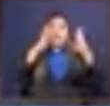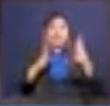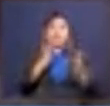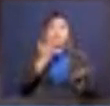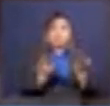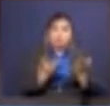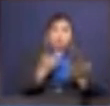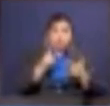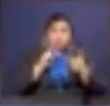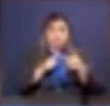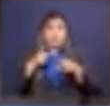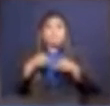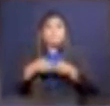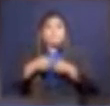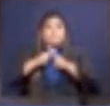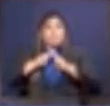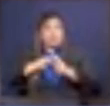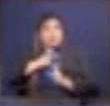préstamos personales,